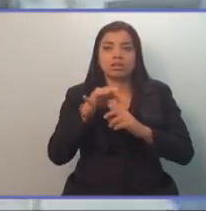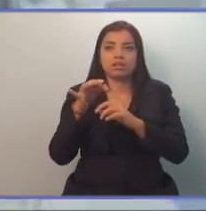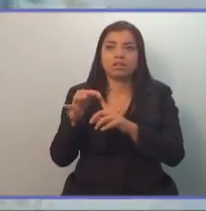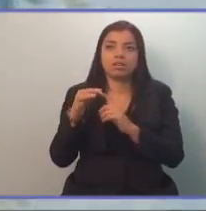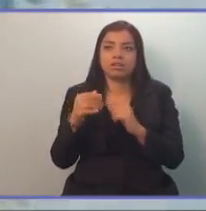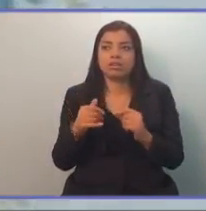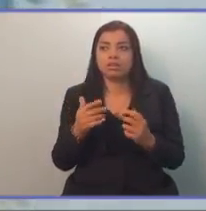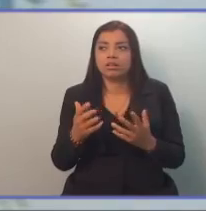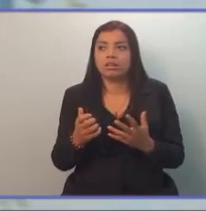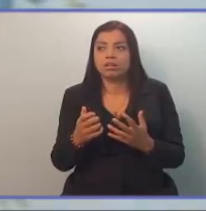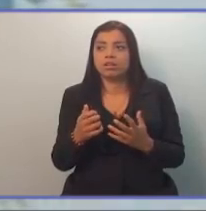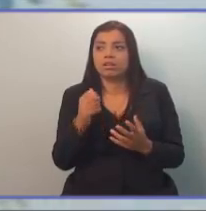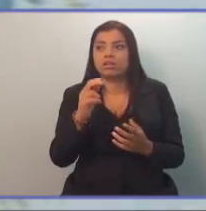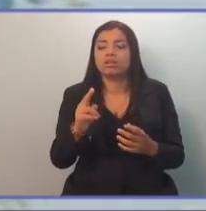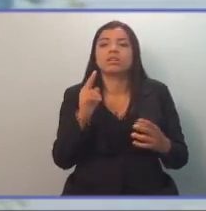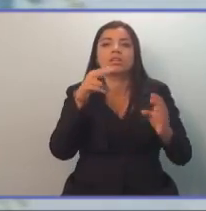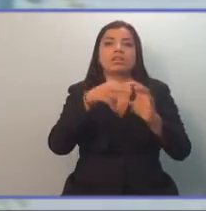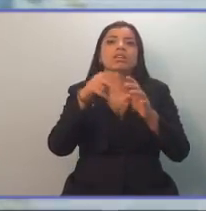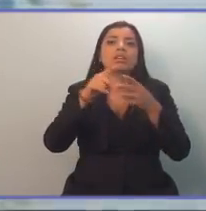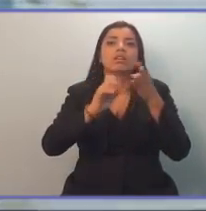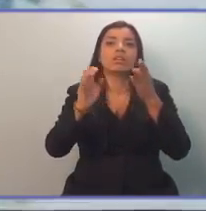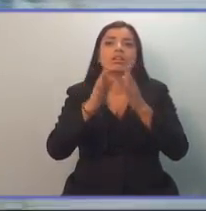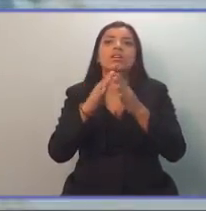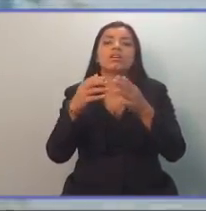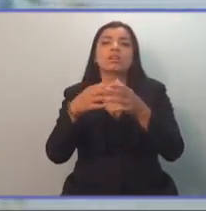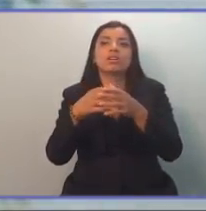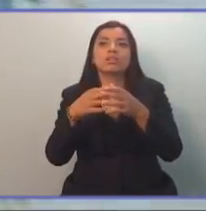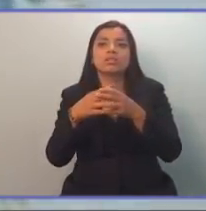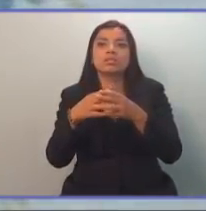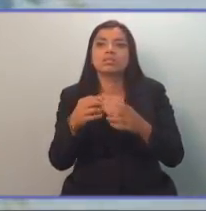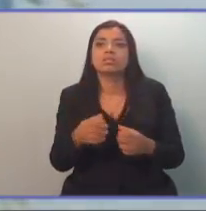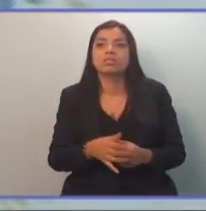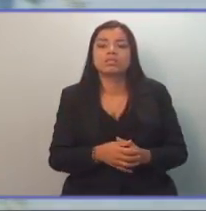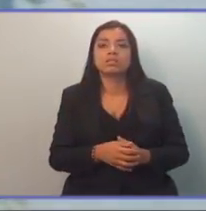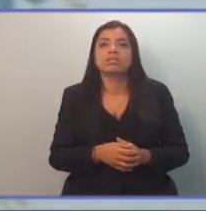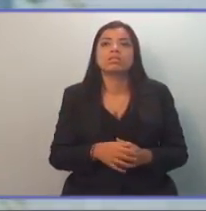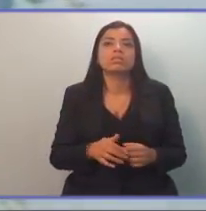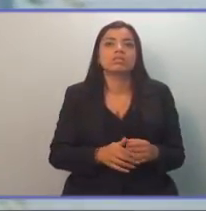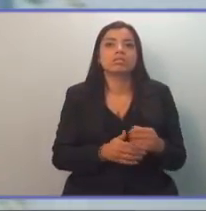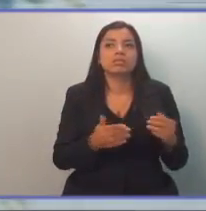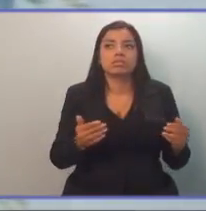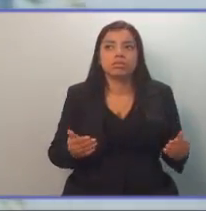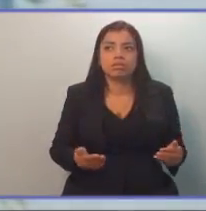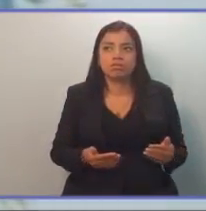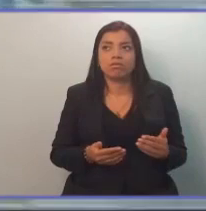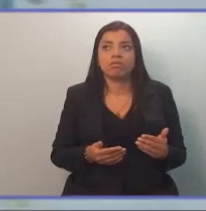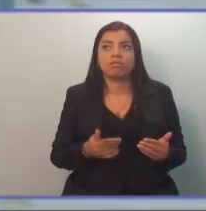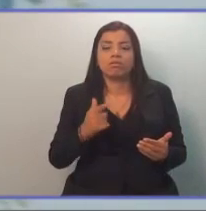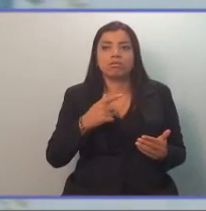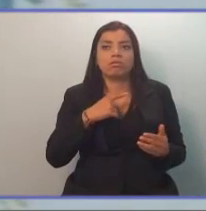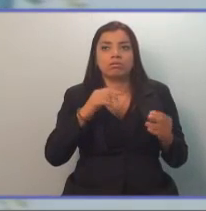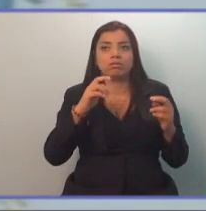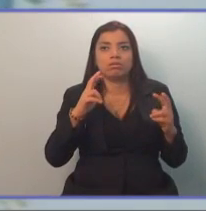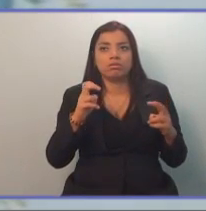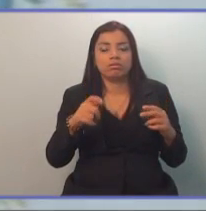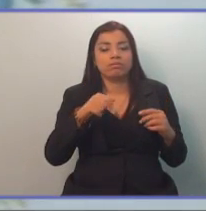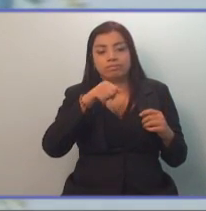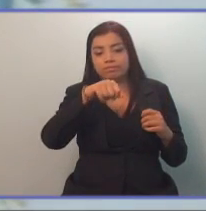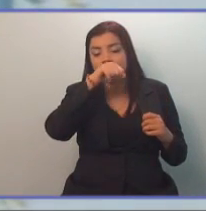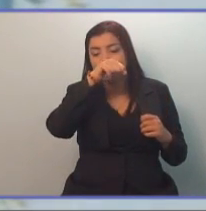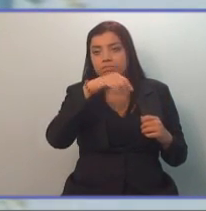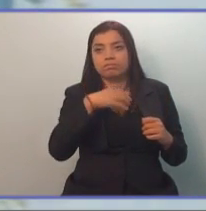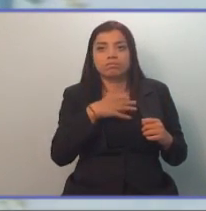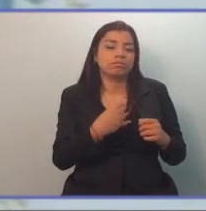es llegar a la Sala de lo Constitucional. Es una parte que me gusta muchísimo, siempre me